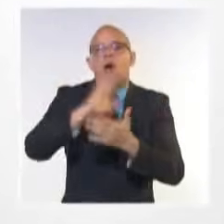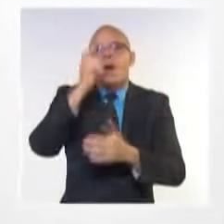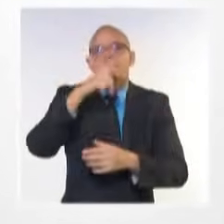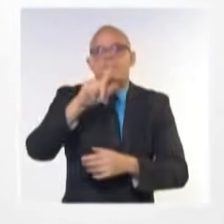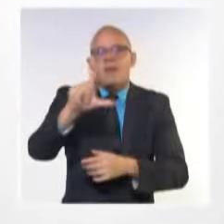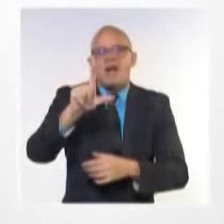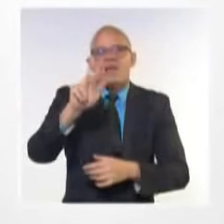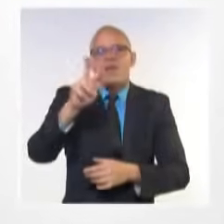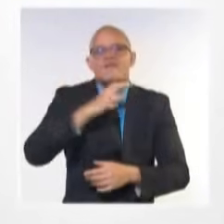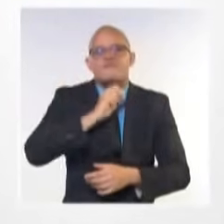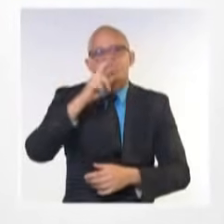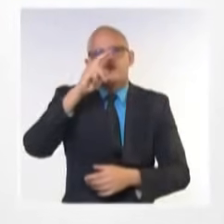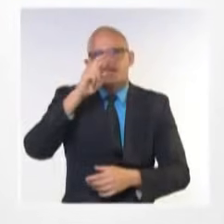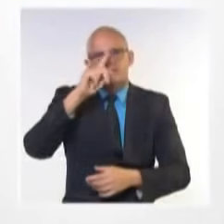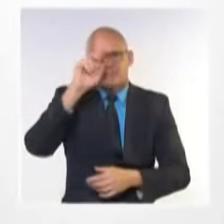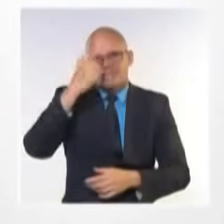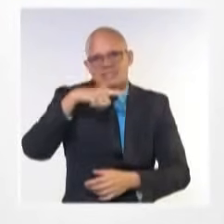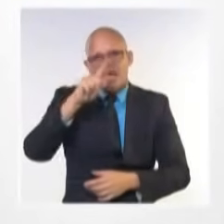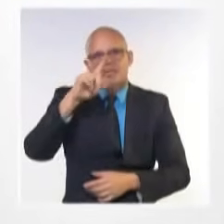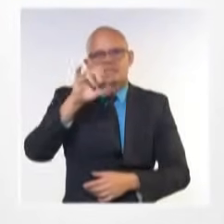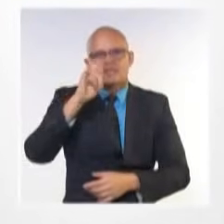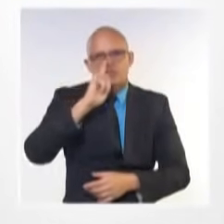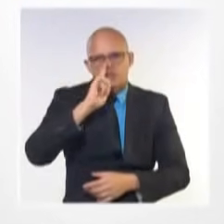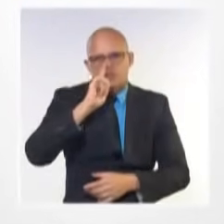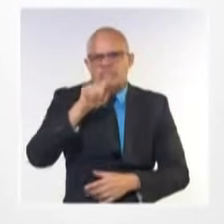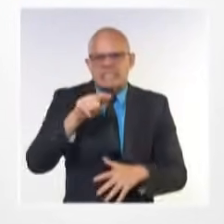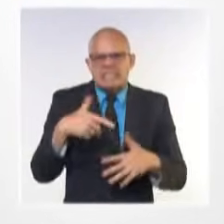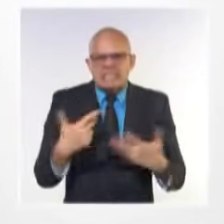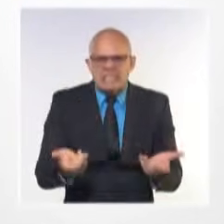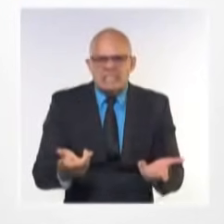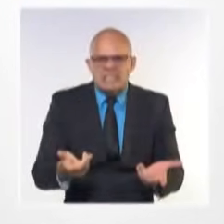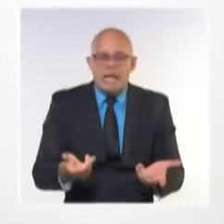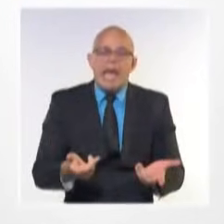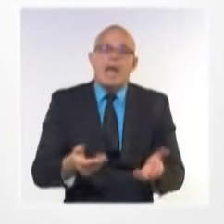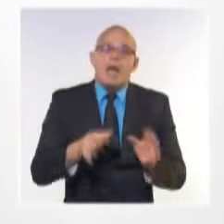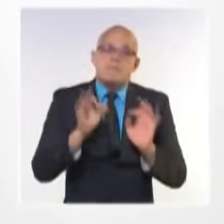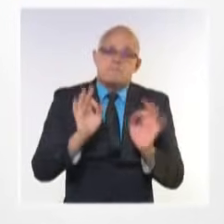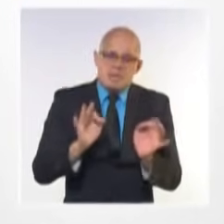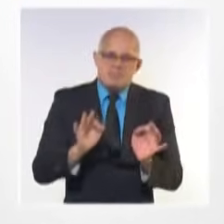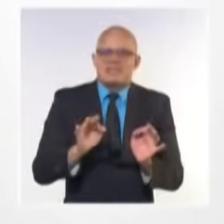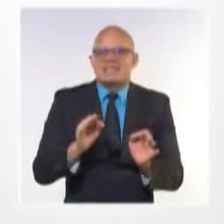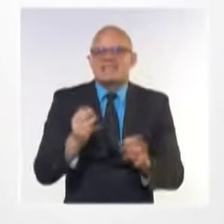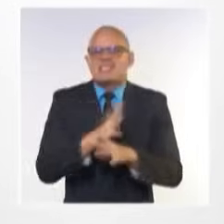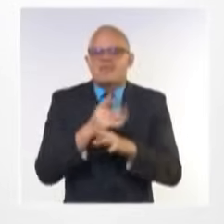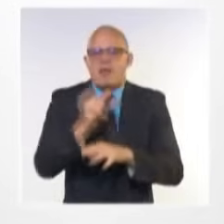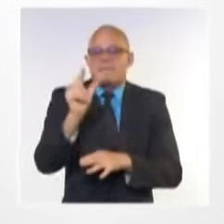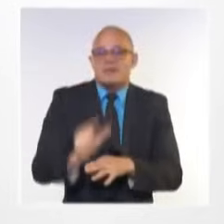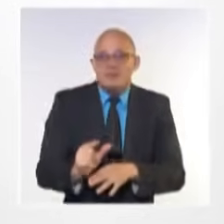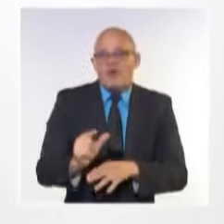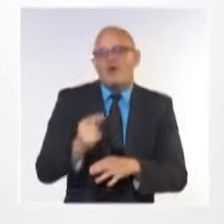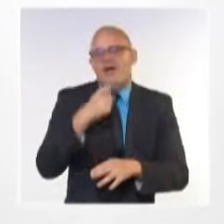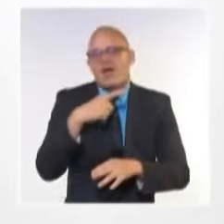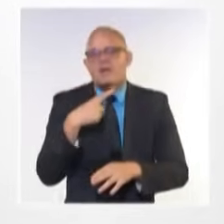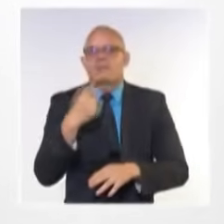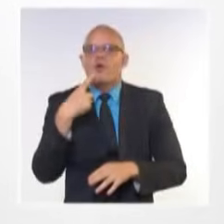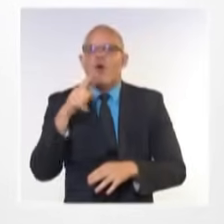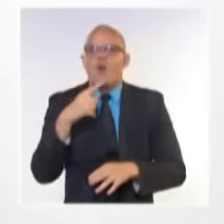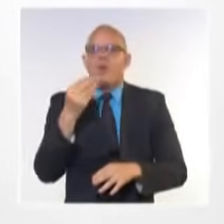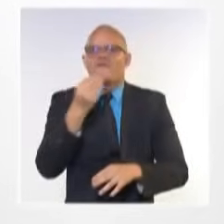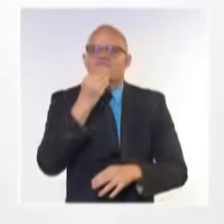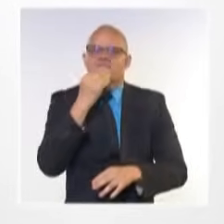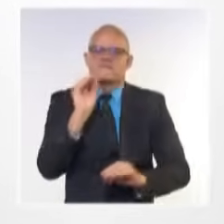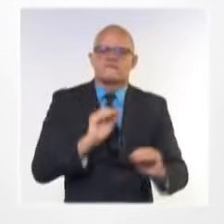se tramita en los actuales por ese presunto delito de malversación. Donde hay dos sujetos especiales, es decir, dos sujetos que tienen